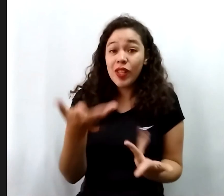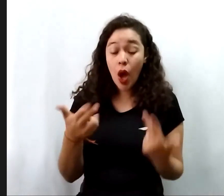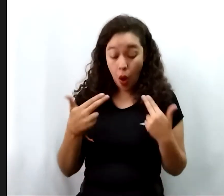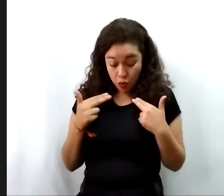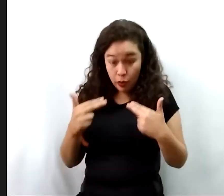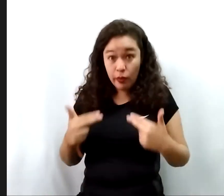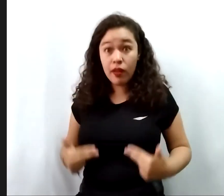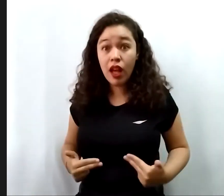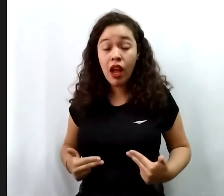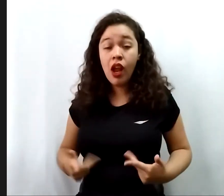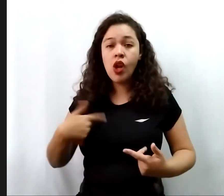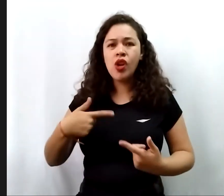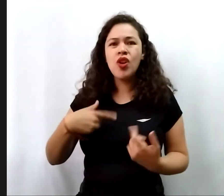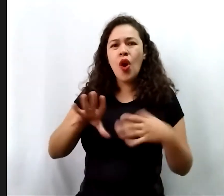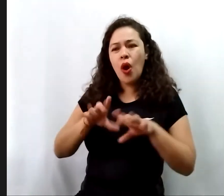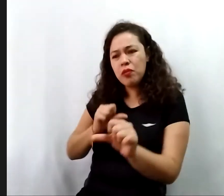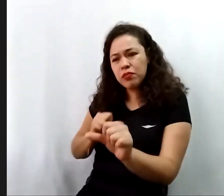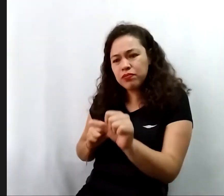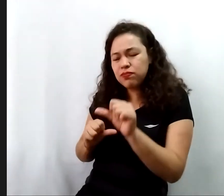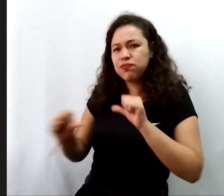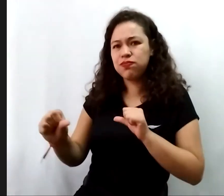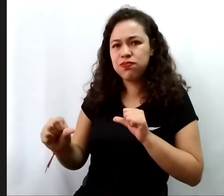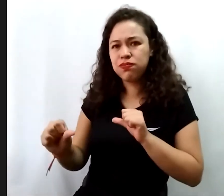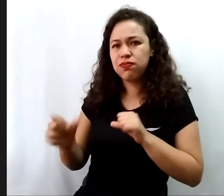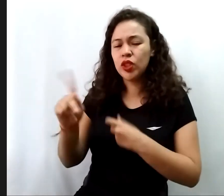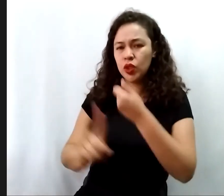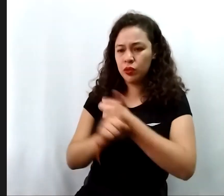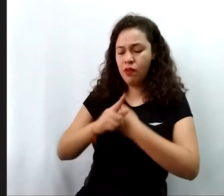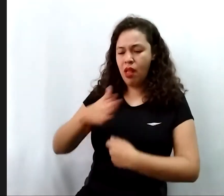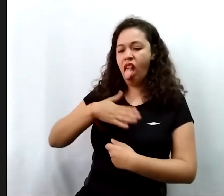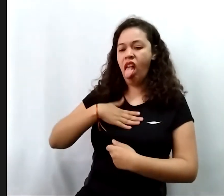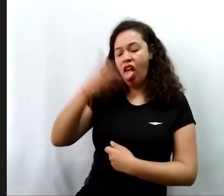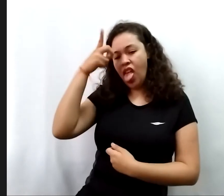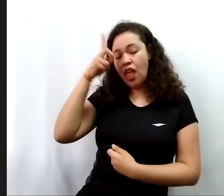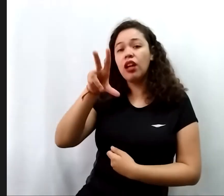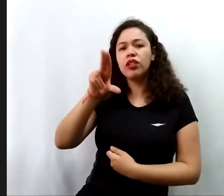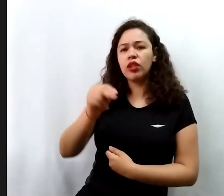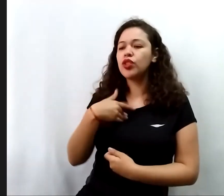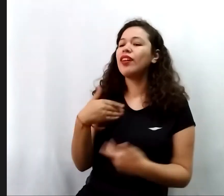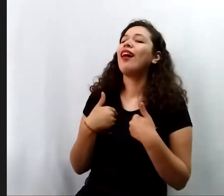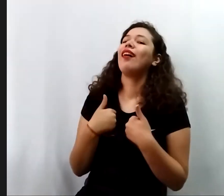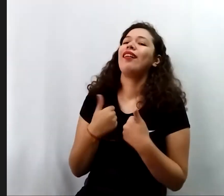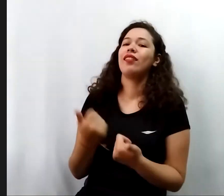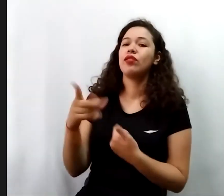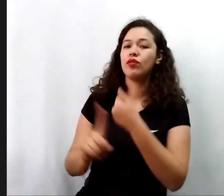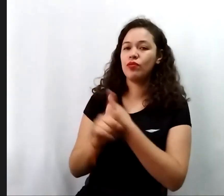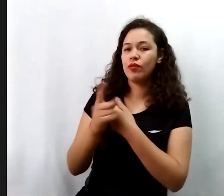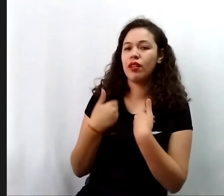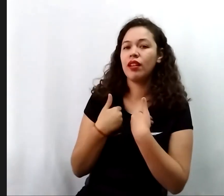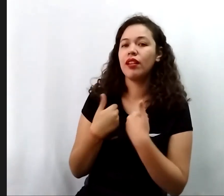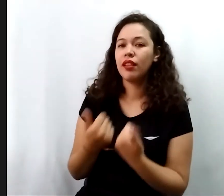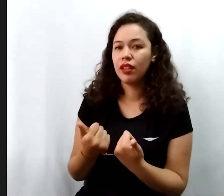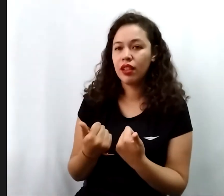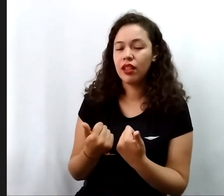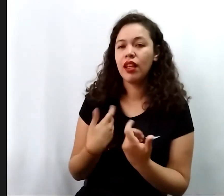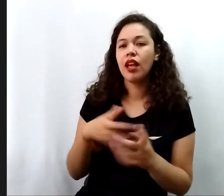es ponerme en el lugar del otro sin apropiarme de su problema y entenderlo. Pero ¿qué crees que pasa? Como se hace un